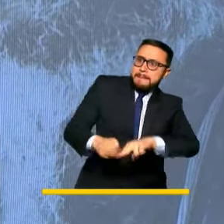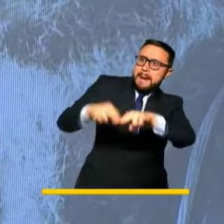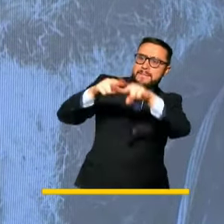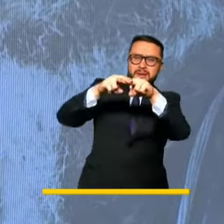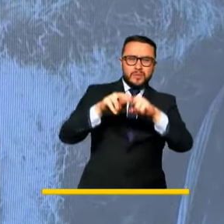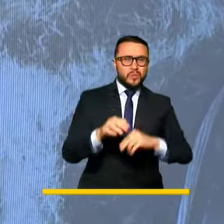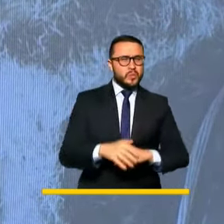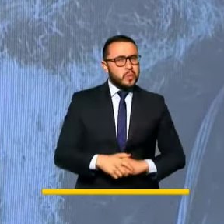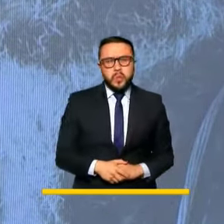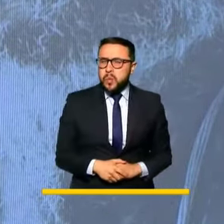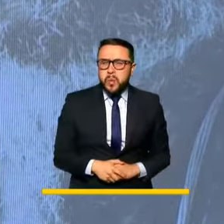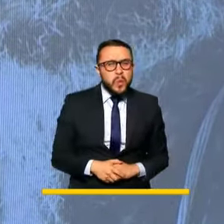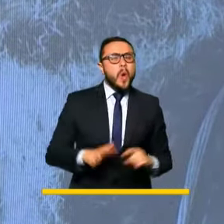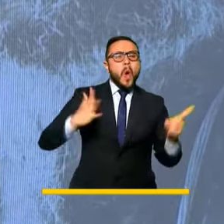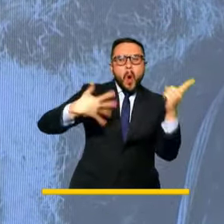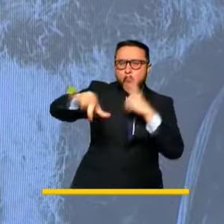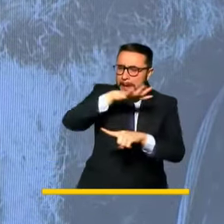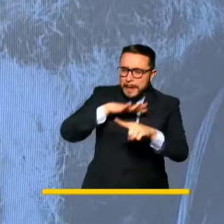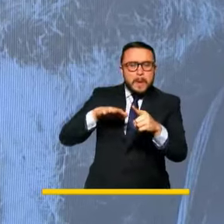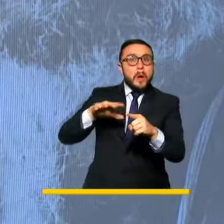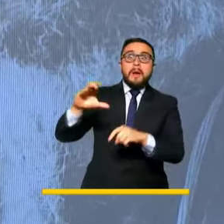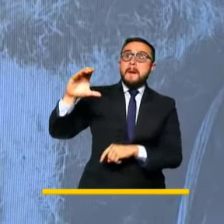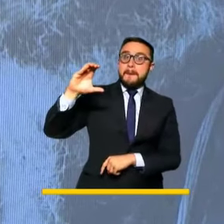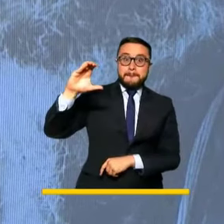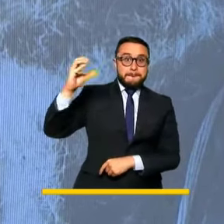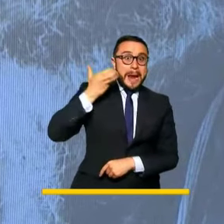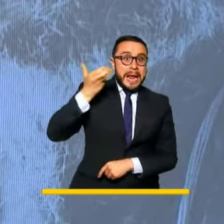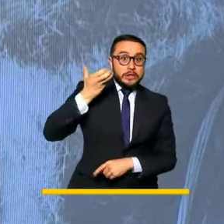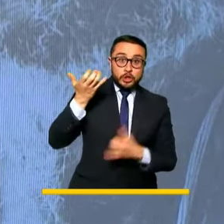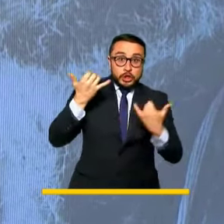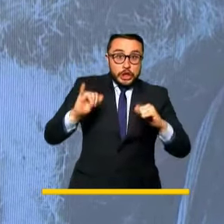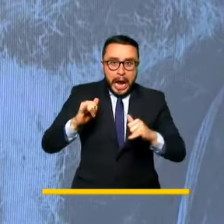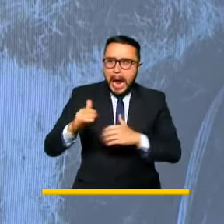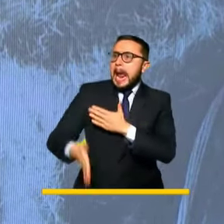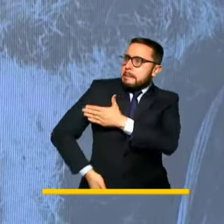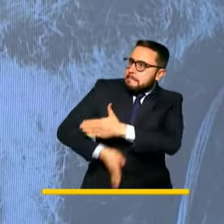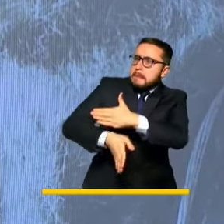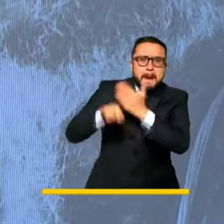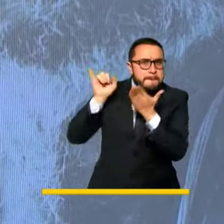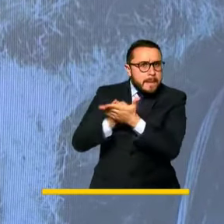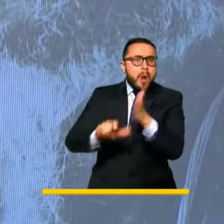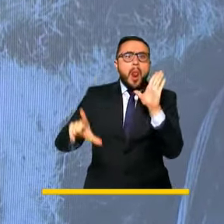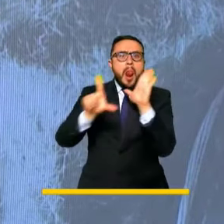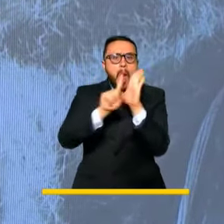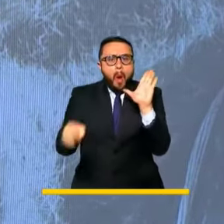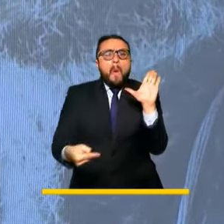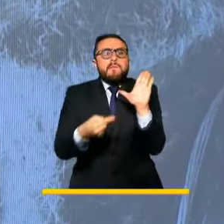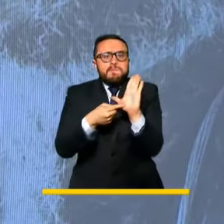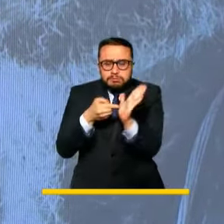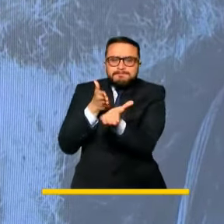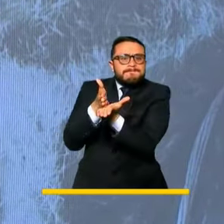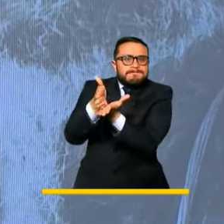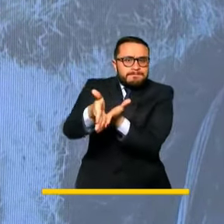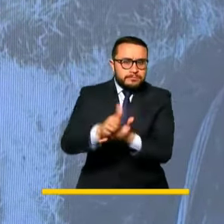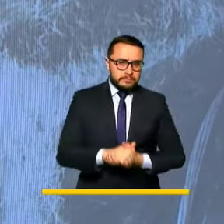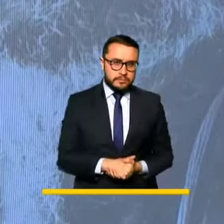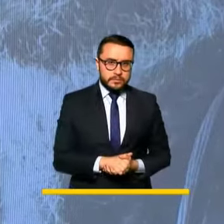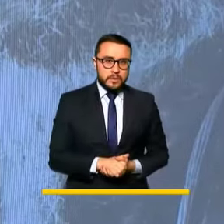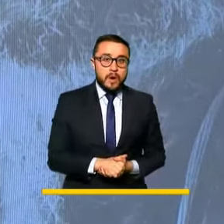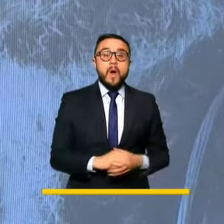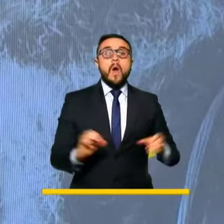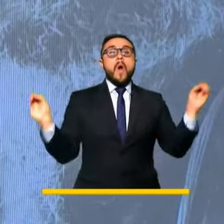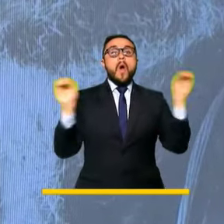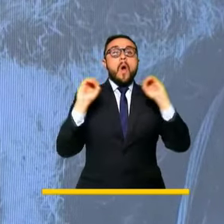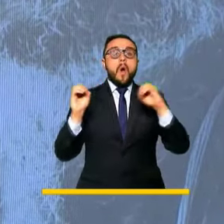pensionarles siguen iguales a las actualmente vigentes. No es verdad que se eliminará la